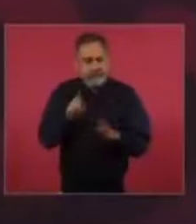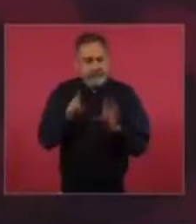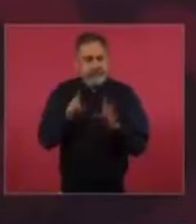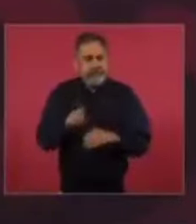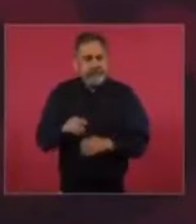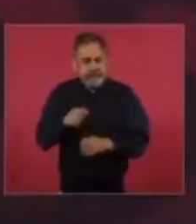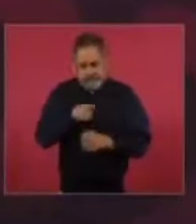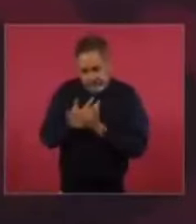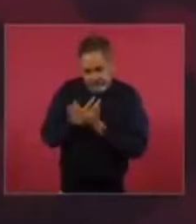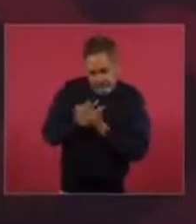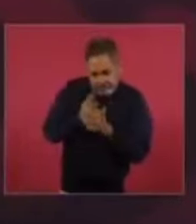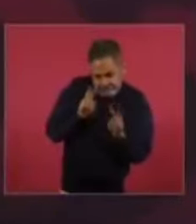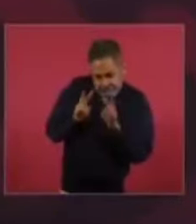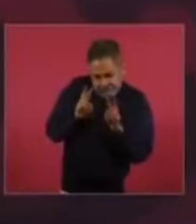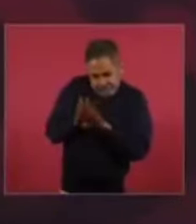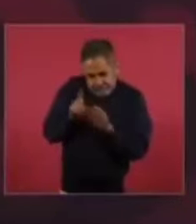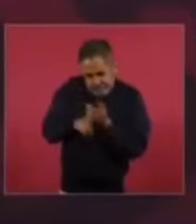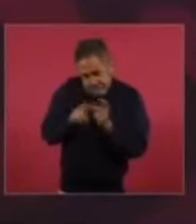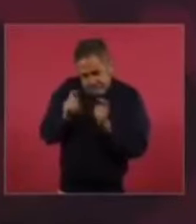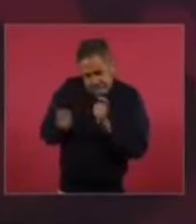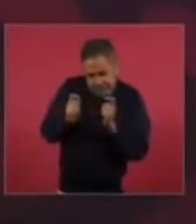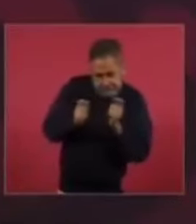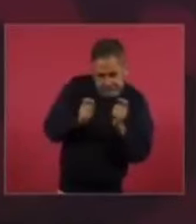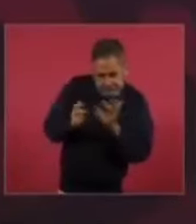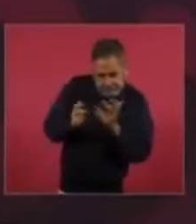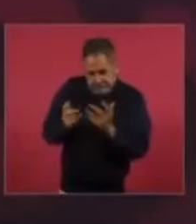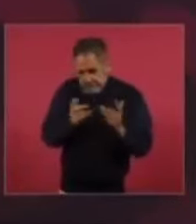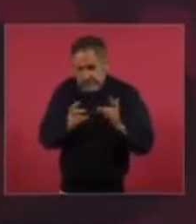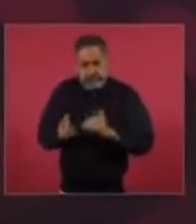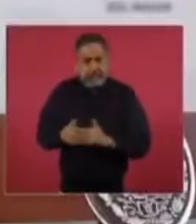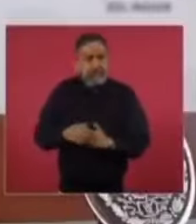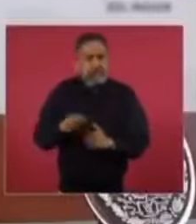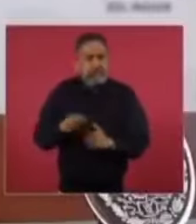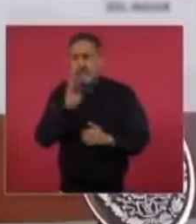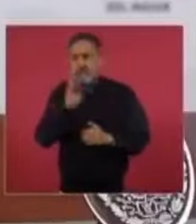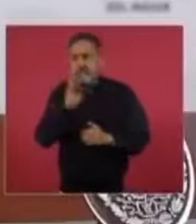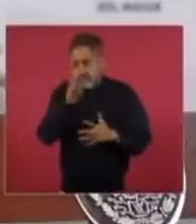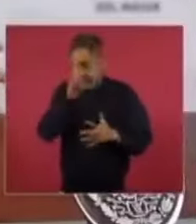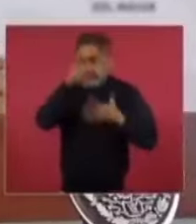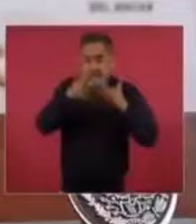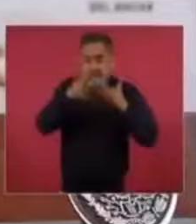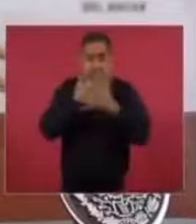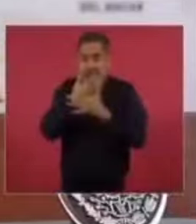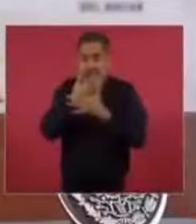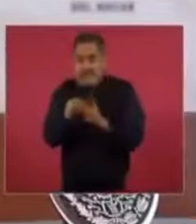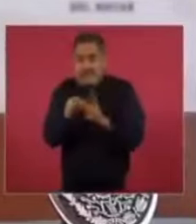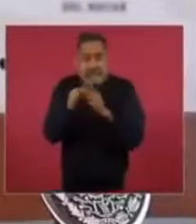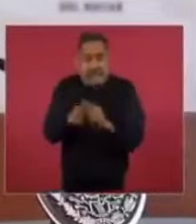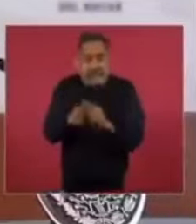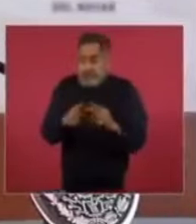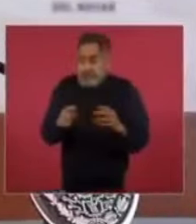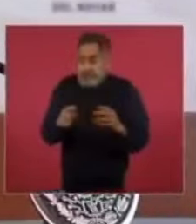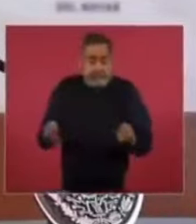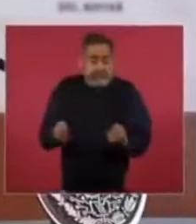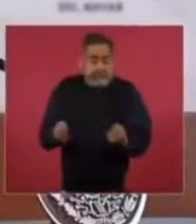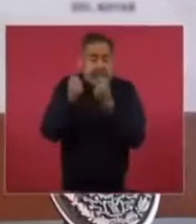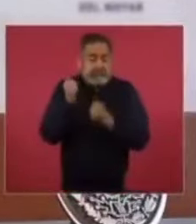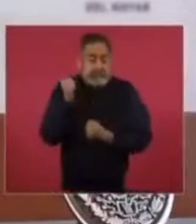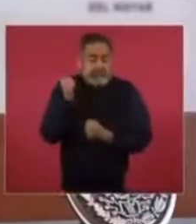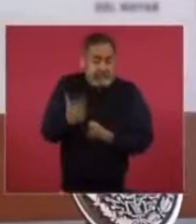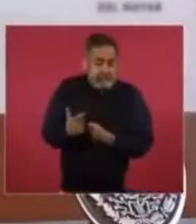frontera arriba. ¿Y por qué pone lo de Estados Unidos? Porque claramente se están metiendo en esto. Con Argentina, Estados Unidos se metió, lo tiene fuera,